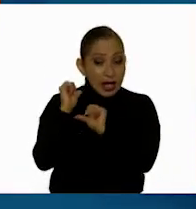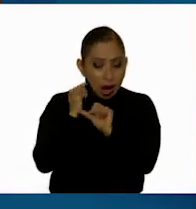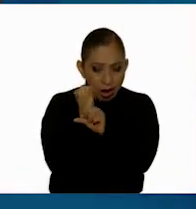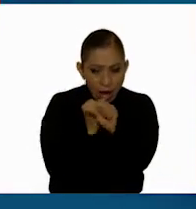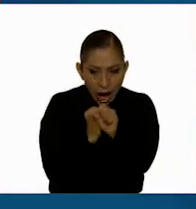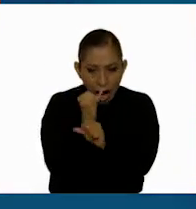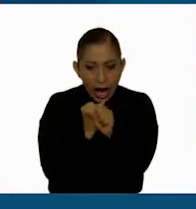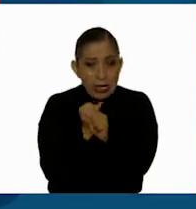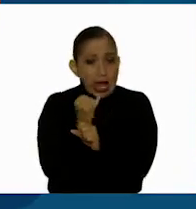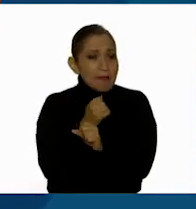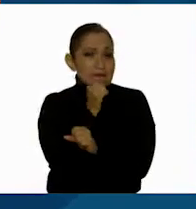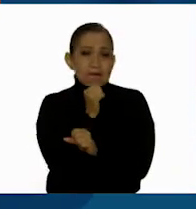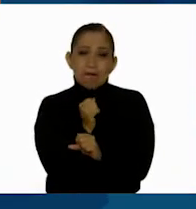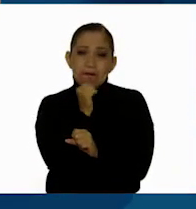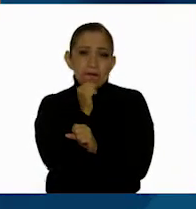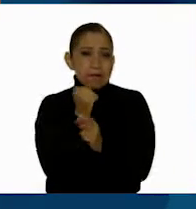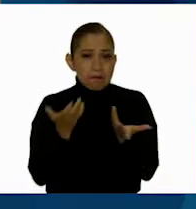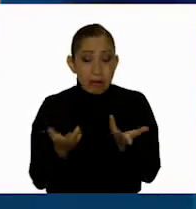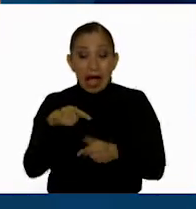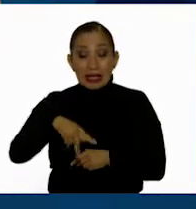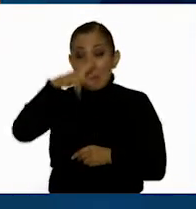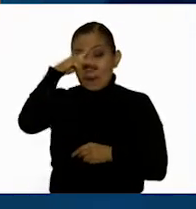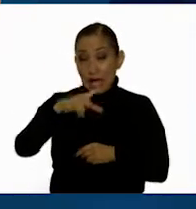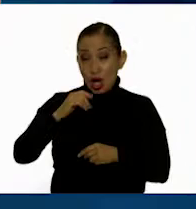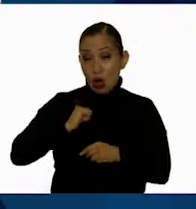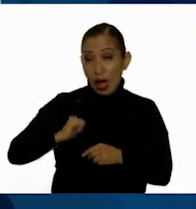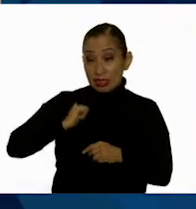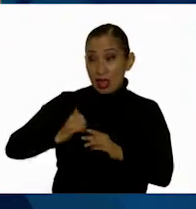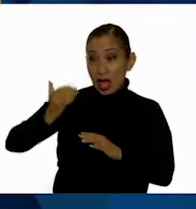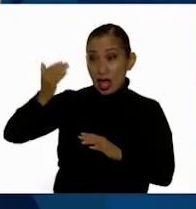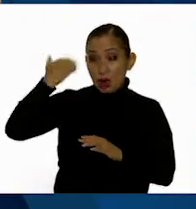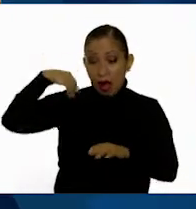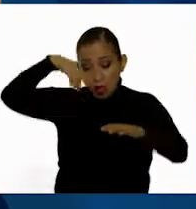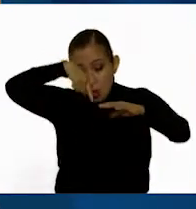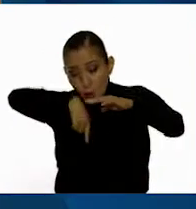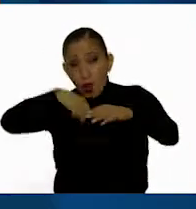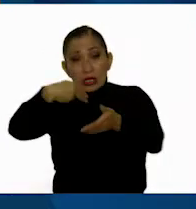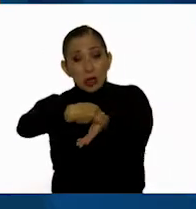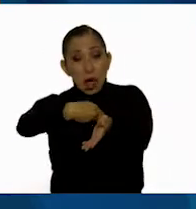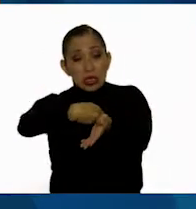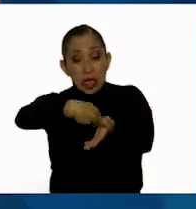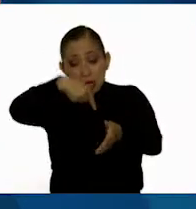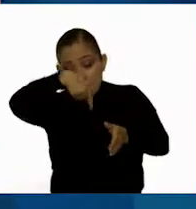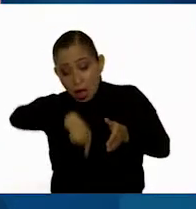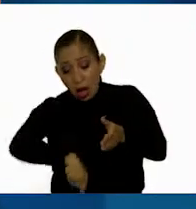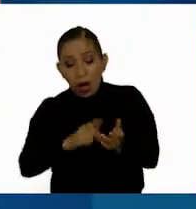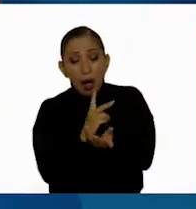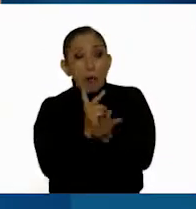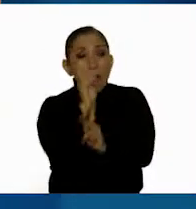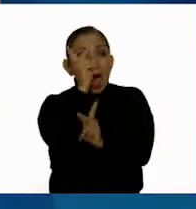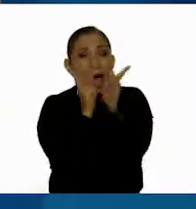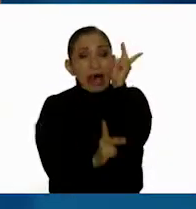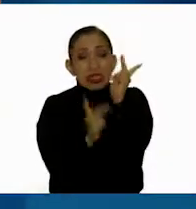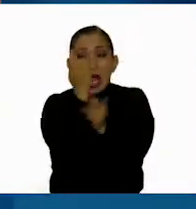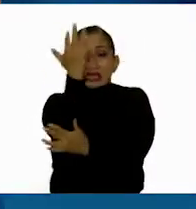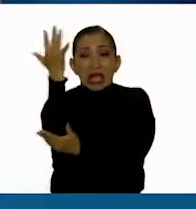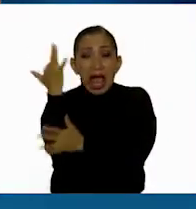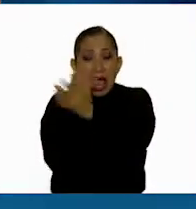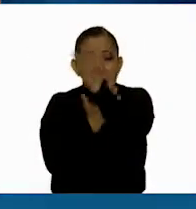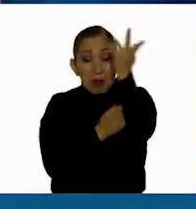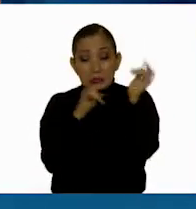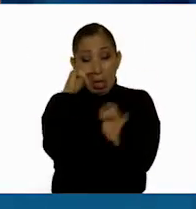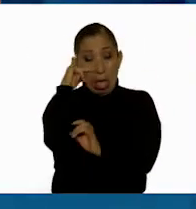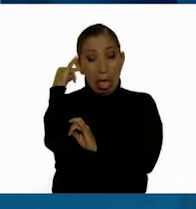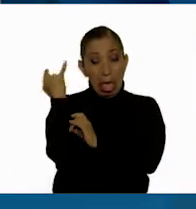en pañales. El México antiguo yacía bajo las ciudades o entre la vegetación de las selvas, y